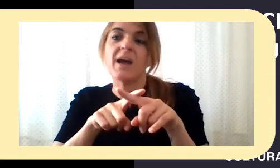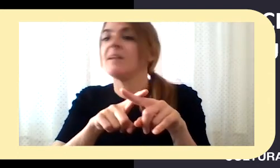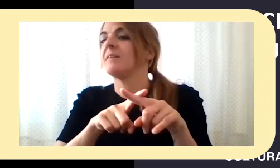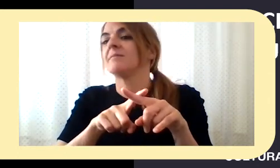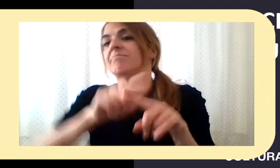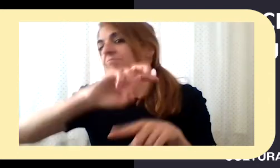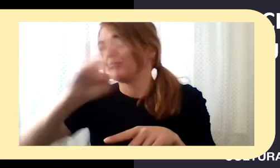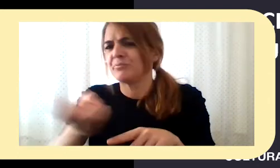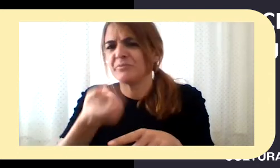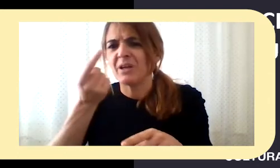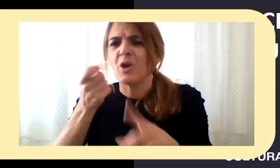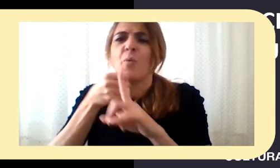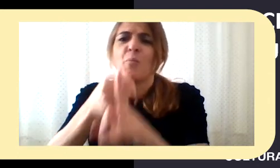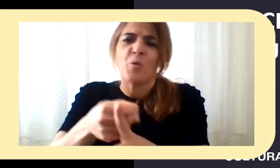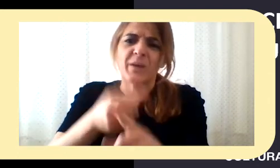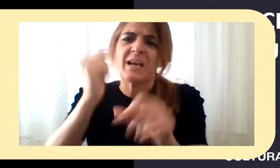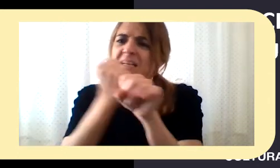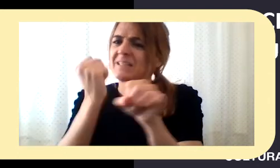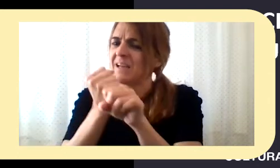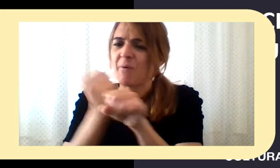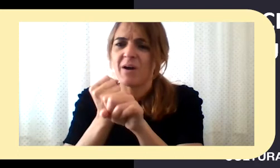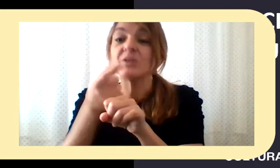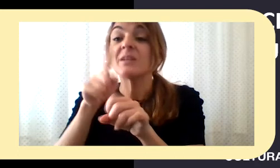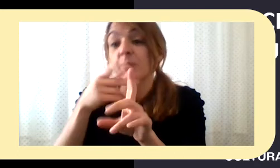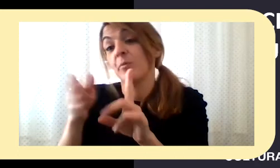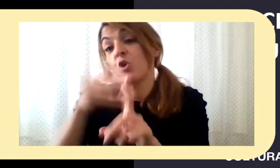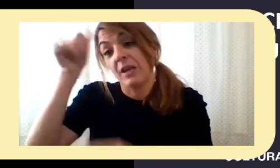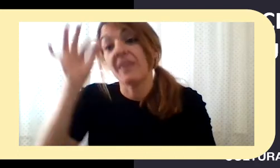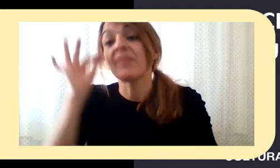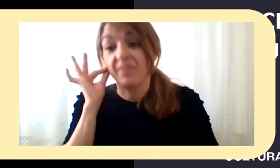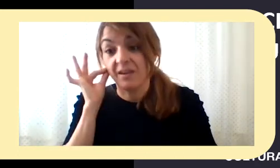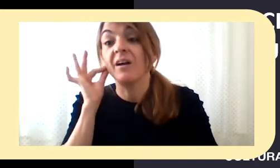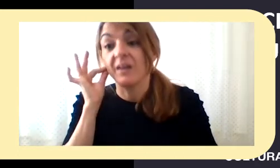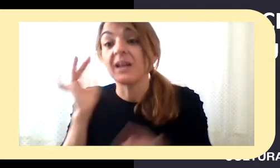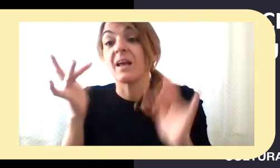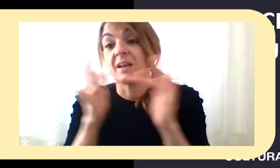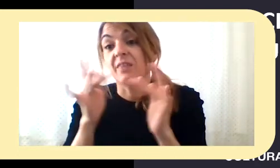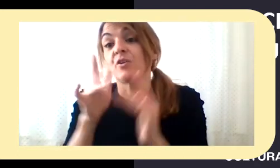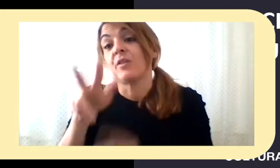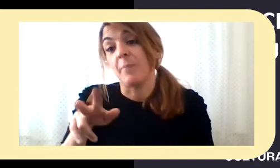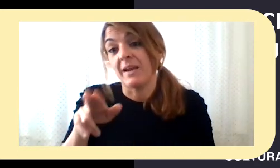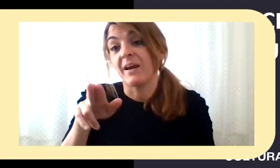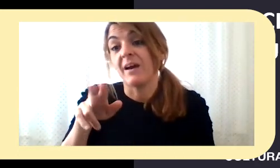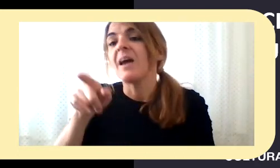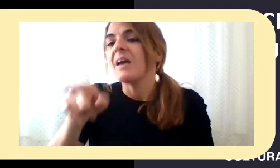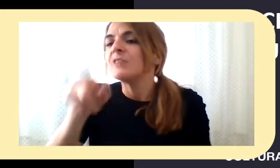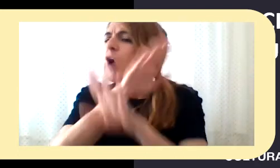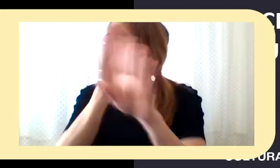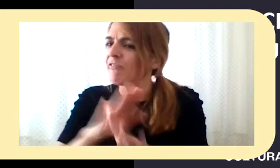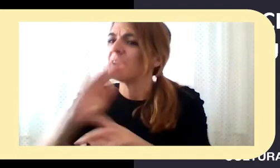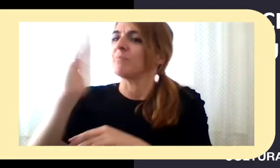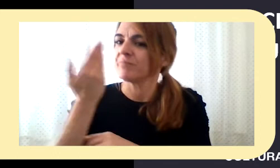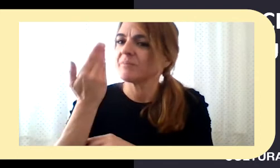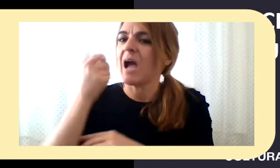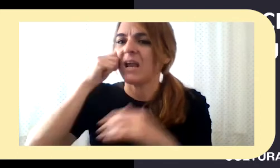de mobbing en el trabajo, y también la violencia que se ejerce en las relaciones de pareja. Todo esto afecta sobre la salud